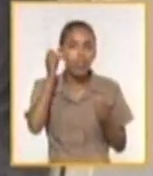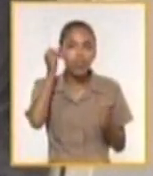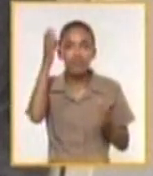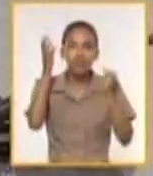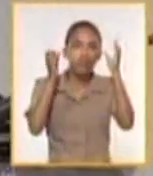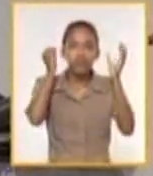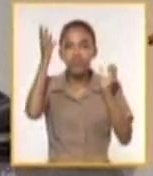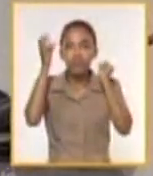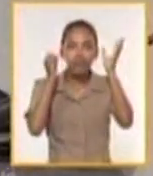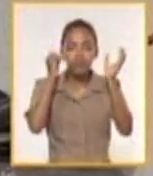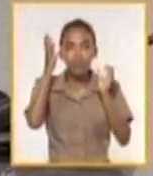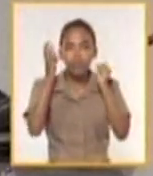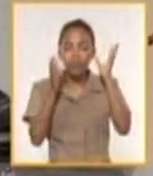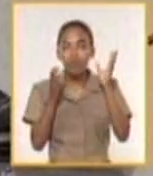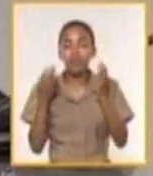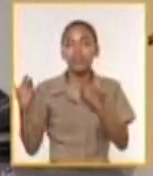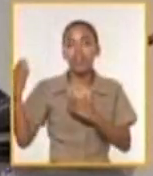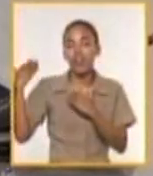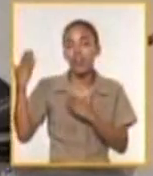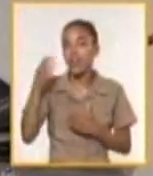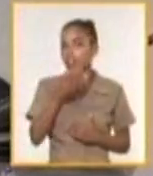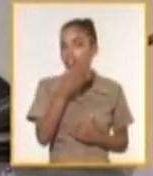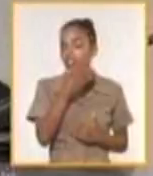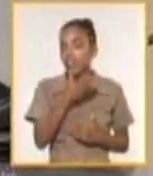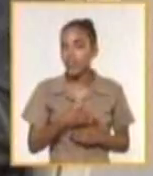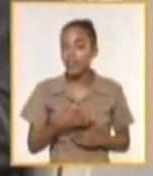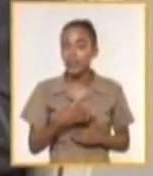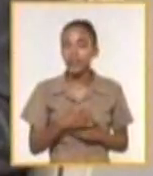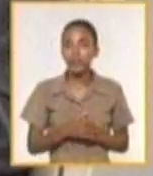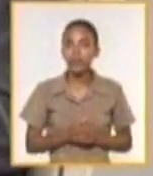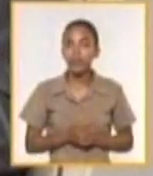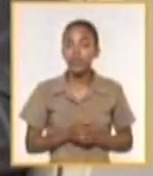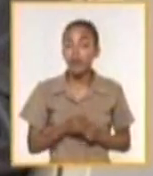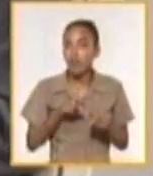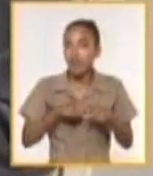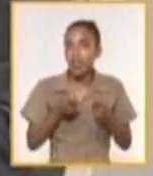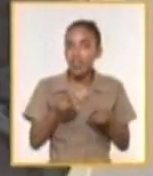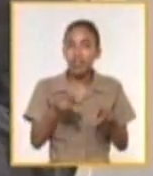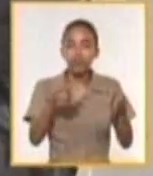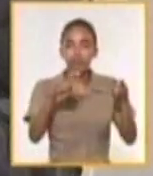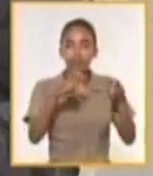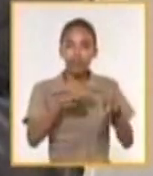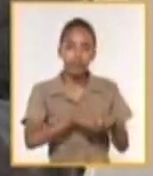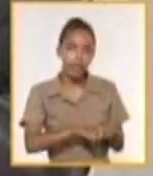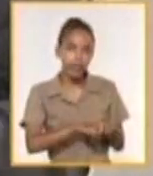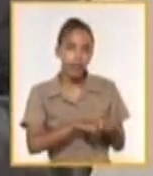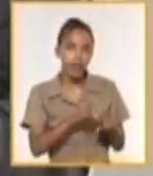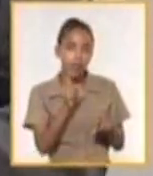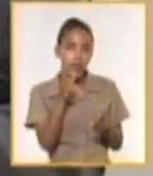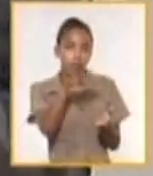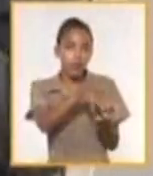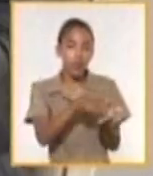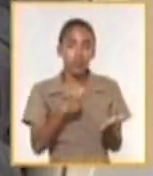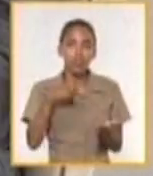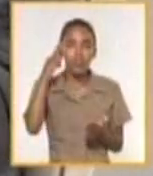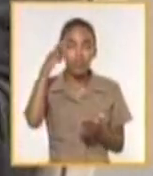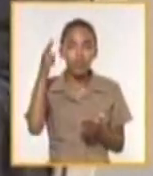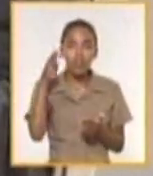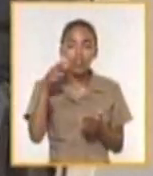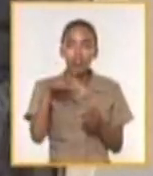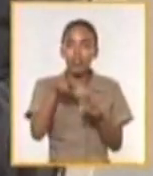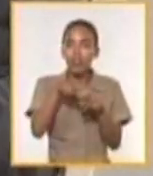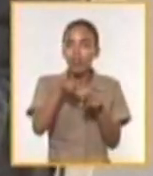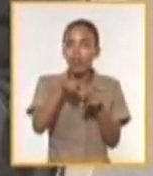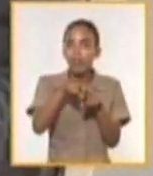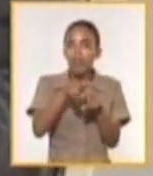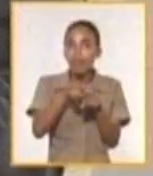sentado. Como Fidel militaba en el bando de los impacientes. Militaba en el bando de los impacientes. Estaba sentado en un lugar y yo recuerdo que la pierna le saltaba,